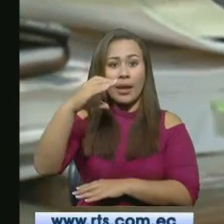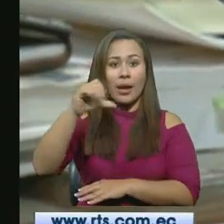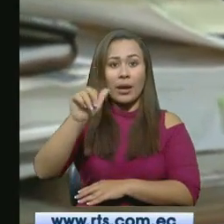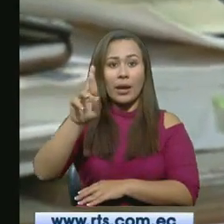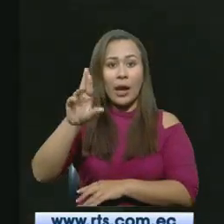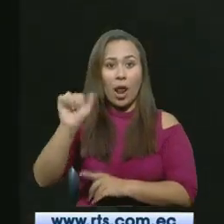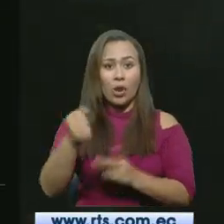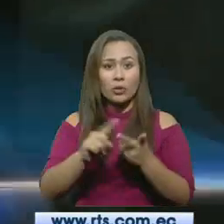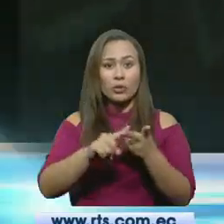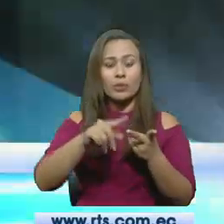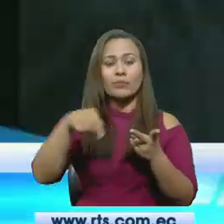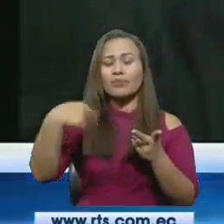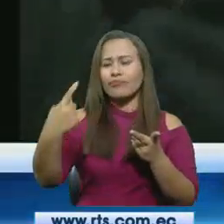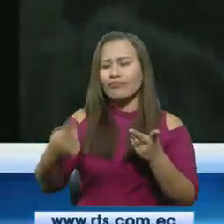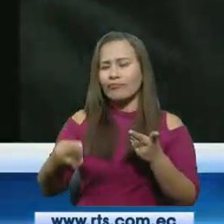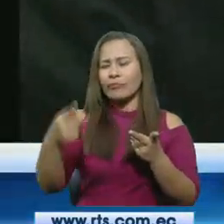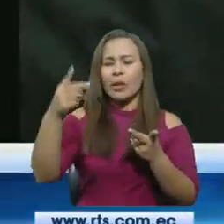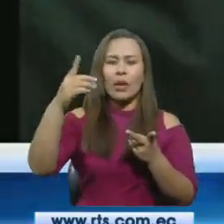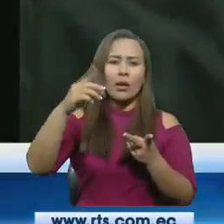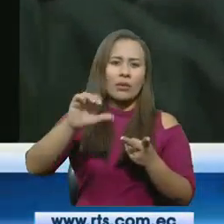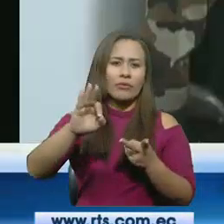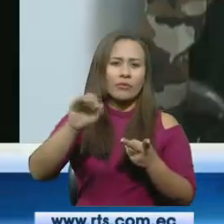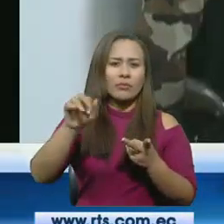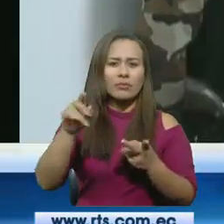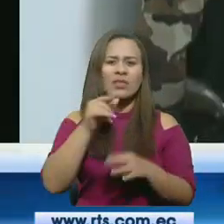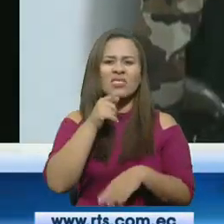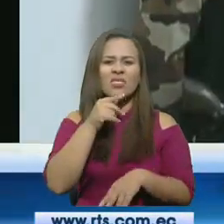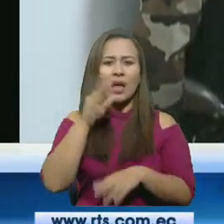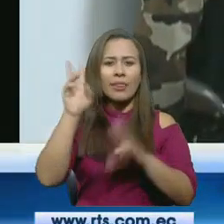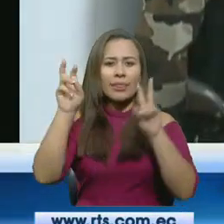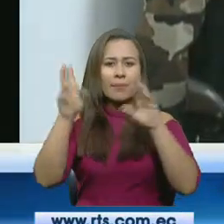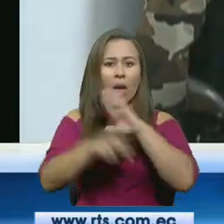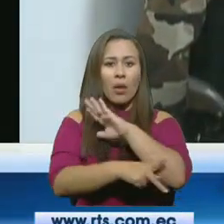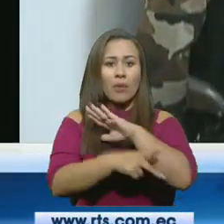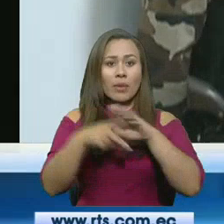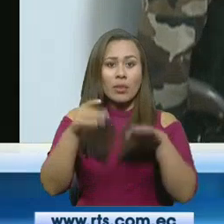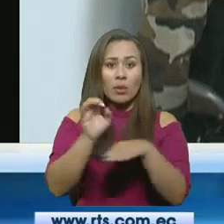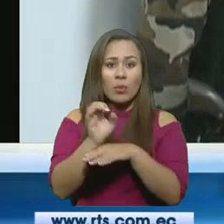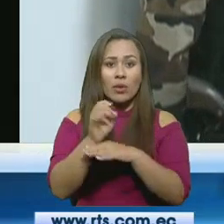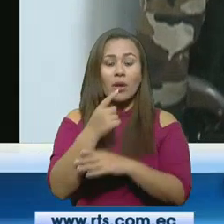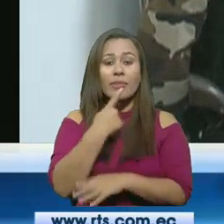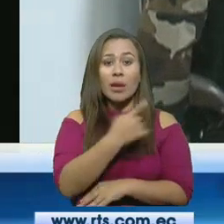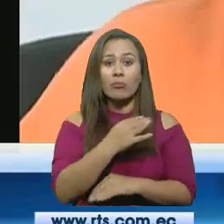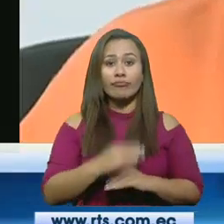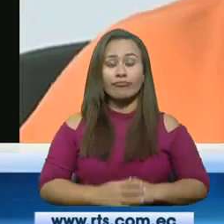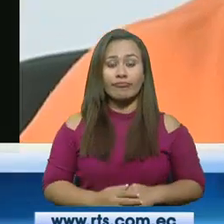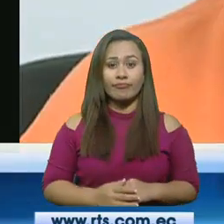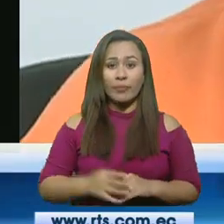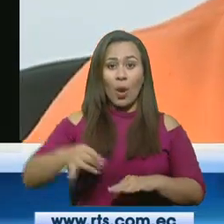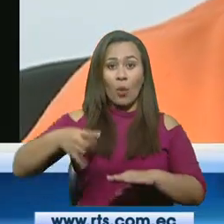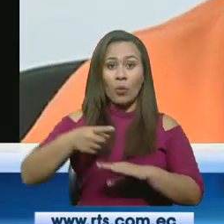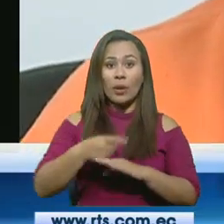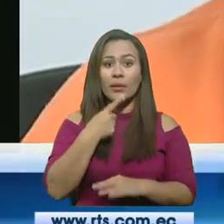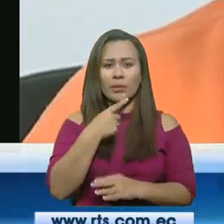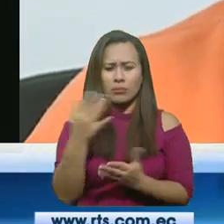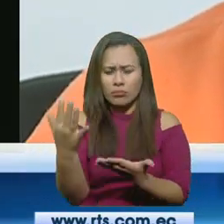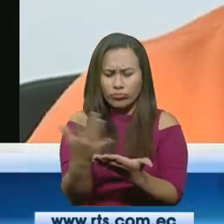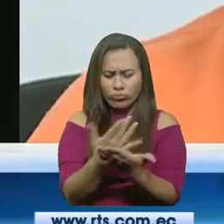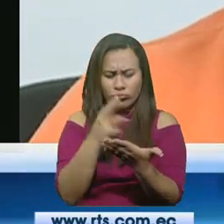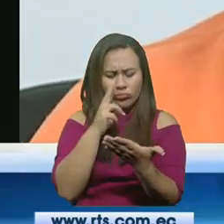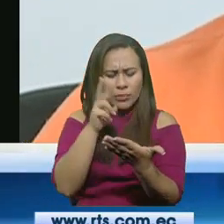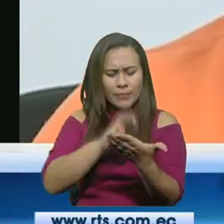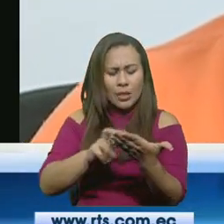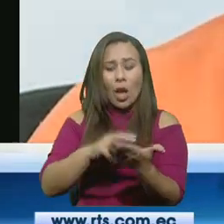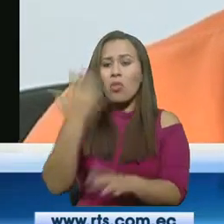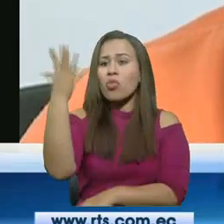Diego Tapia por el delito de peculado dentro del caso Petroecuador. Según el magistrado, durante la audiencia preparatoria de juicio, no